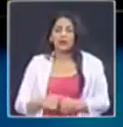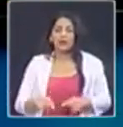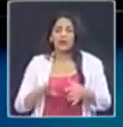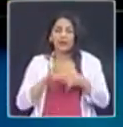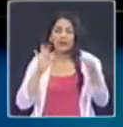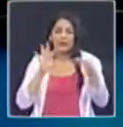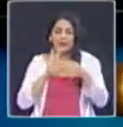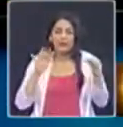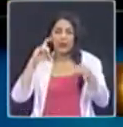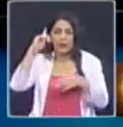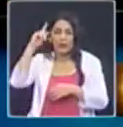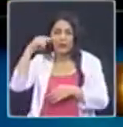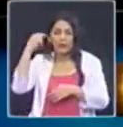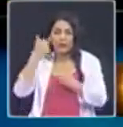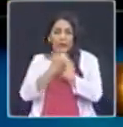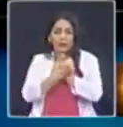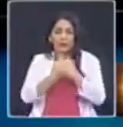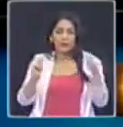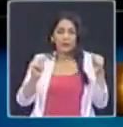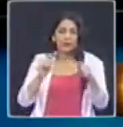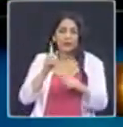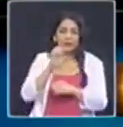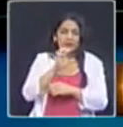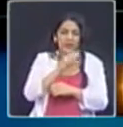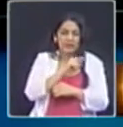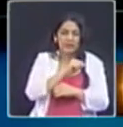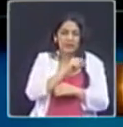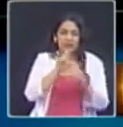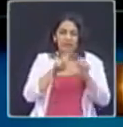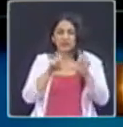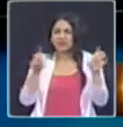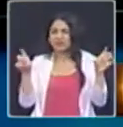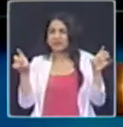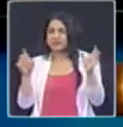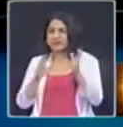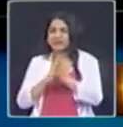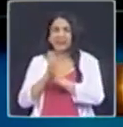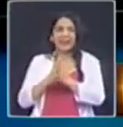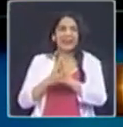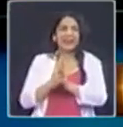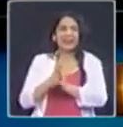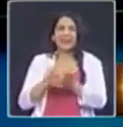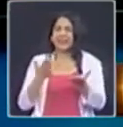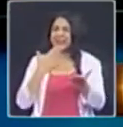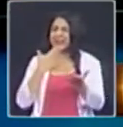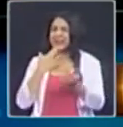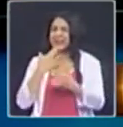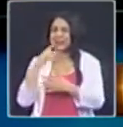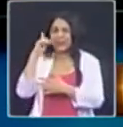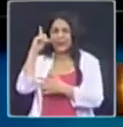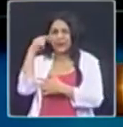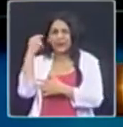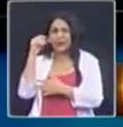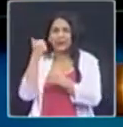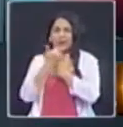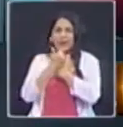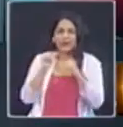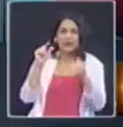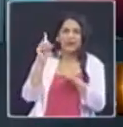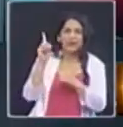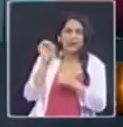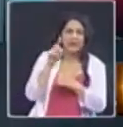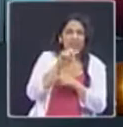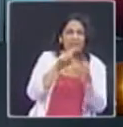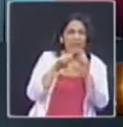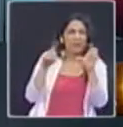famosos municipios los datos los municipios una escucha esa expresión yo no creo que tenga alemania gobiernos autónomos descentralizados pero